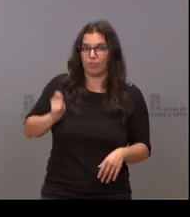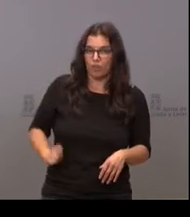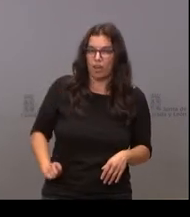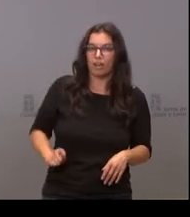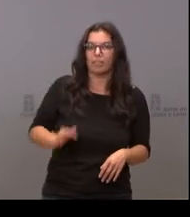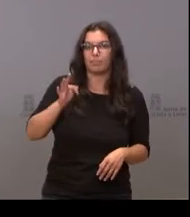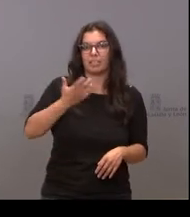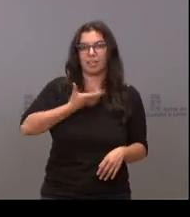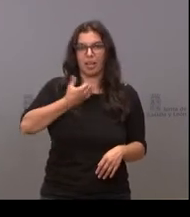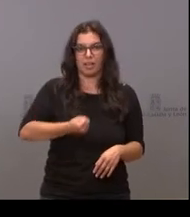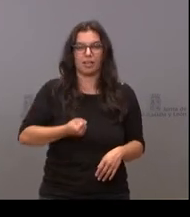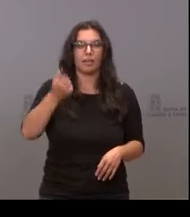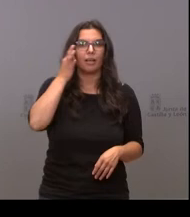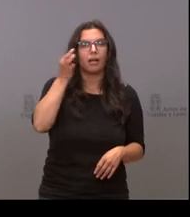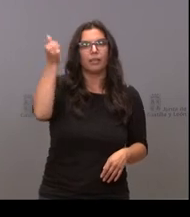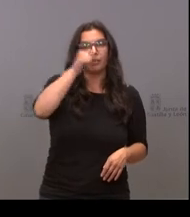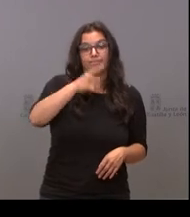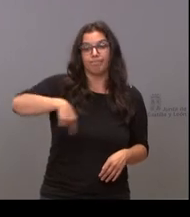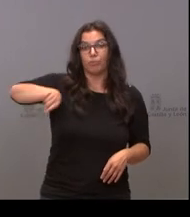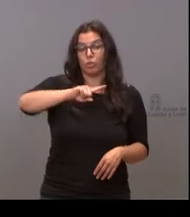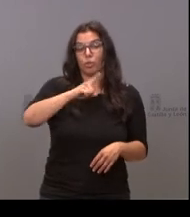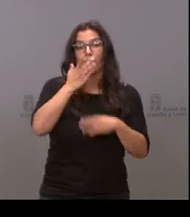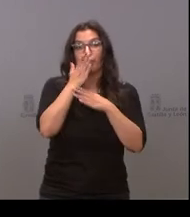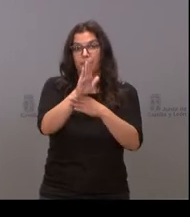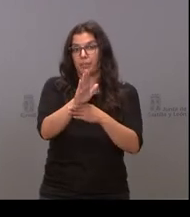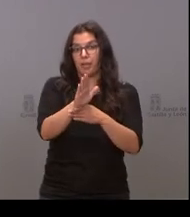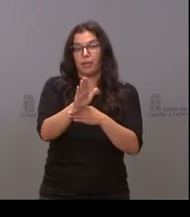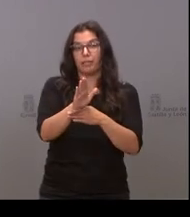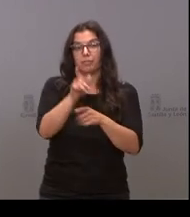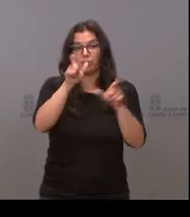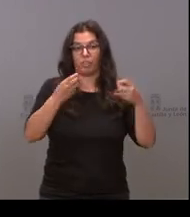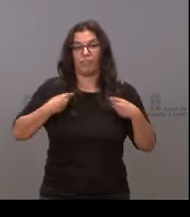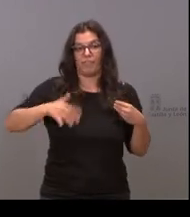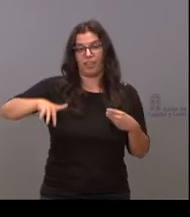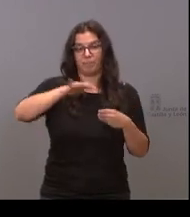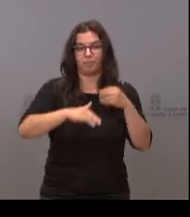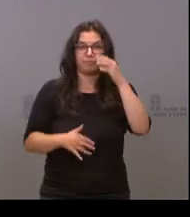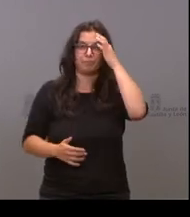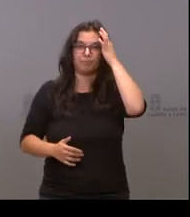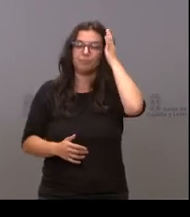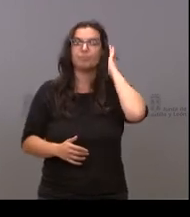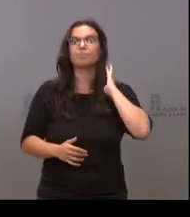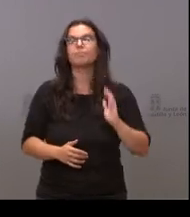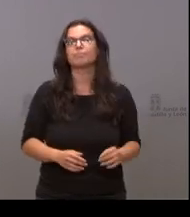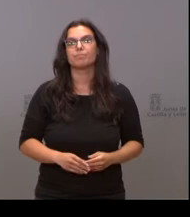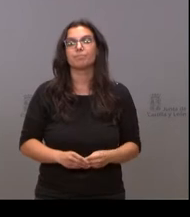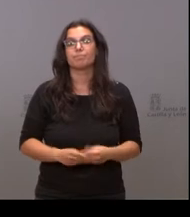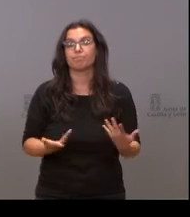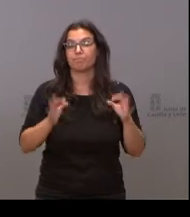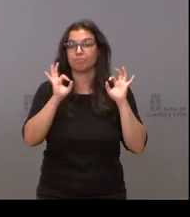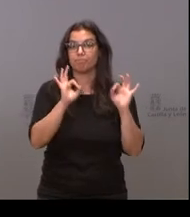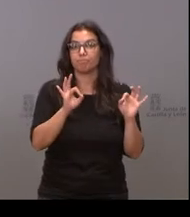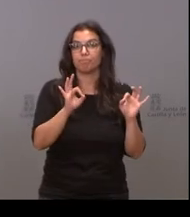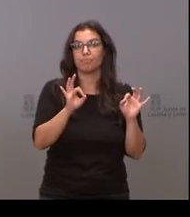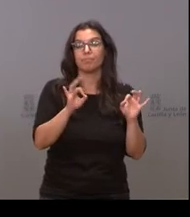alcaldes y alcaldesas que sois quiénes representáis a los vecinos dicho esto y